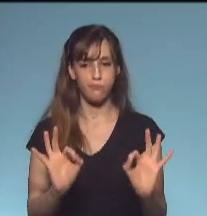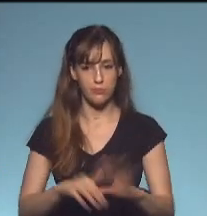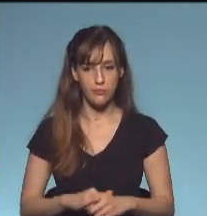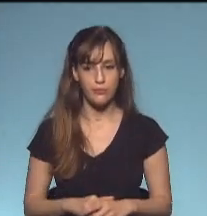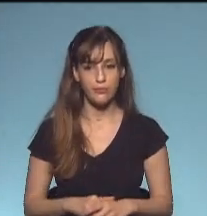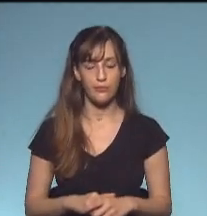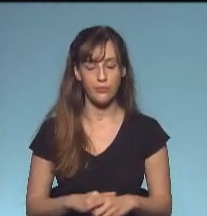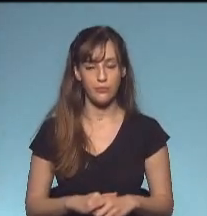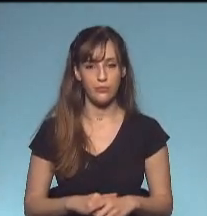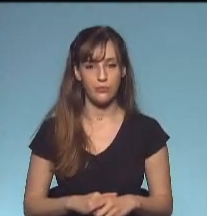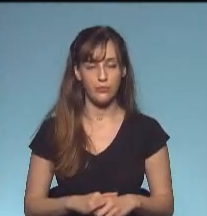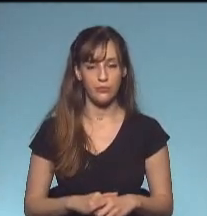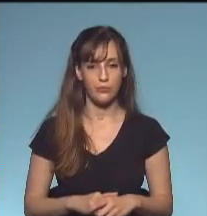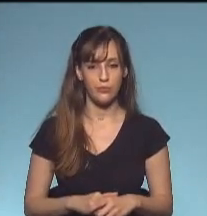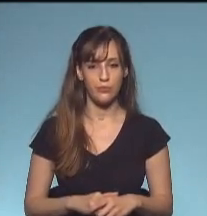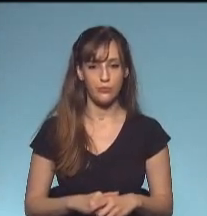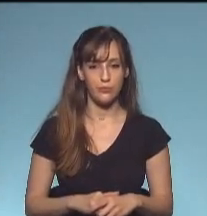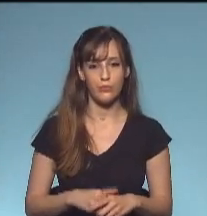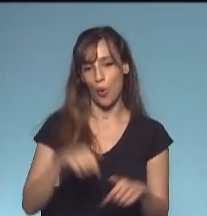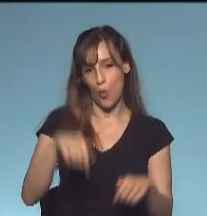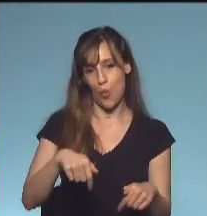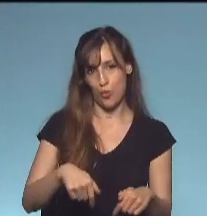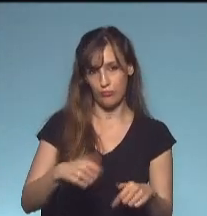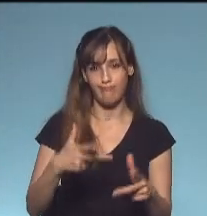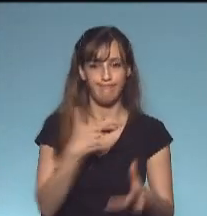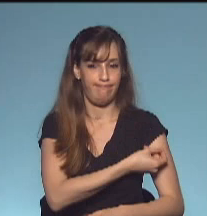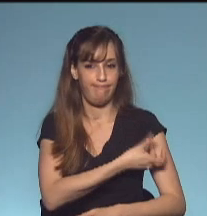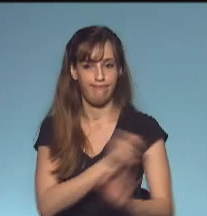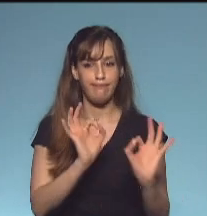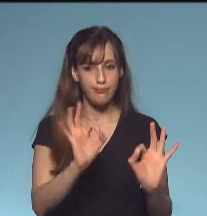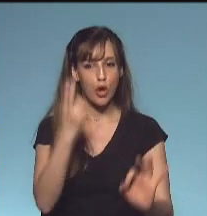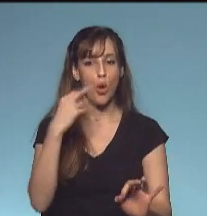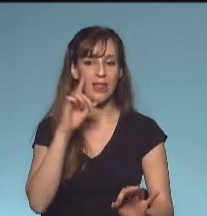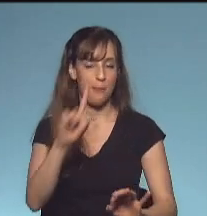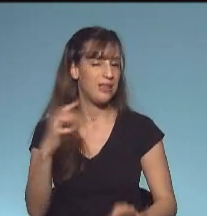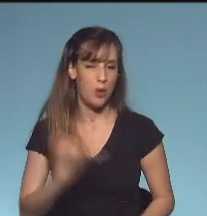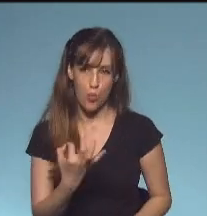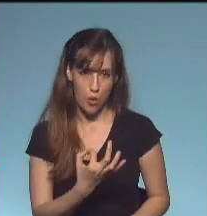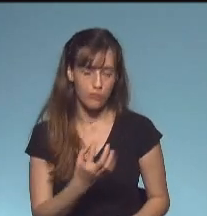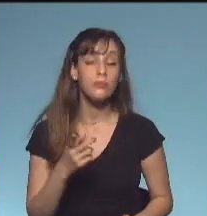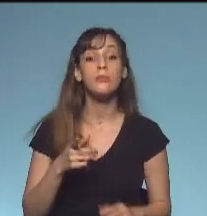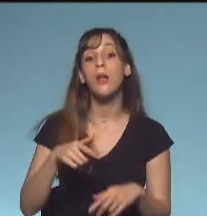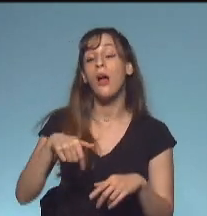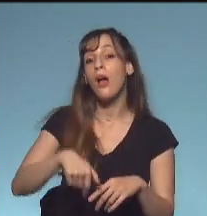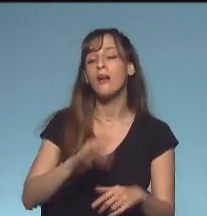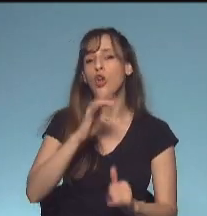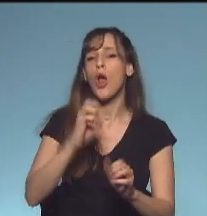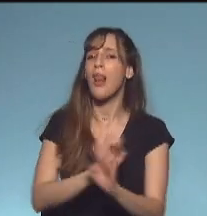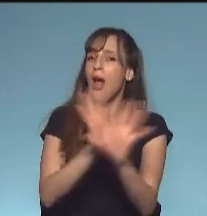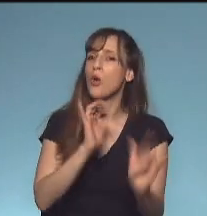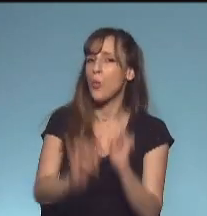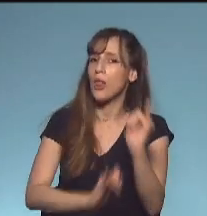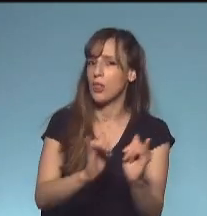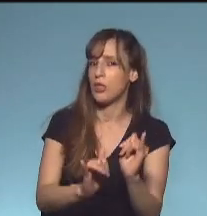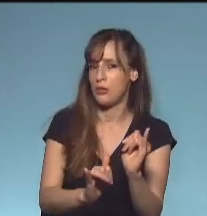Digo esto porque esta ola llegó prematuramente y llegó violentamente. Pero quiero